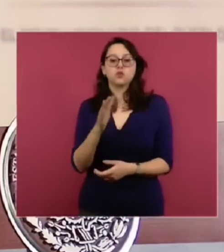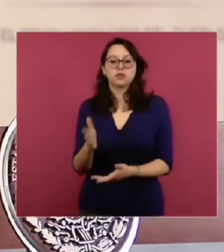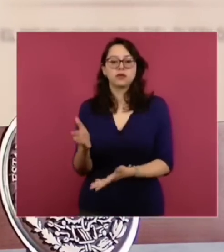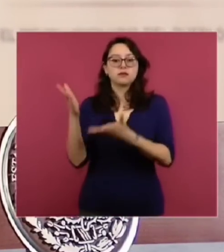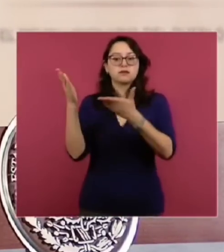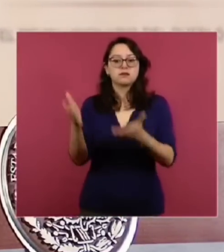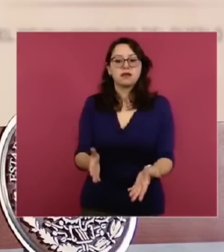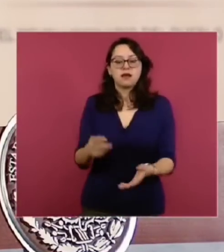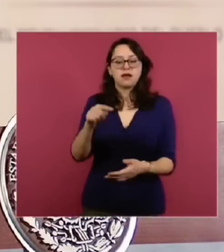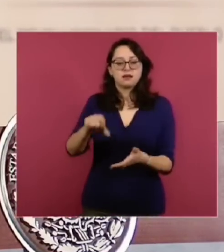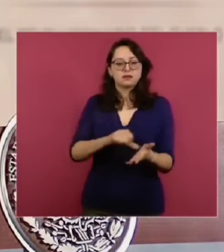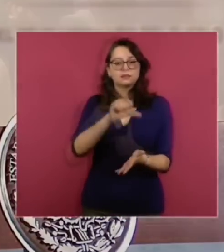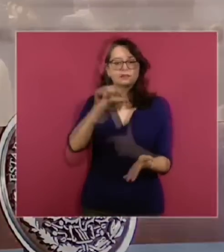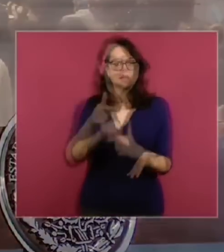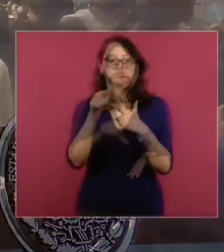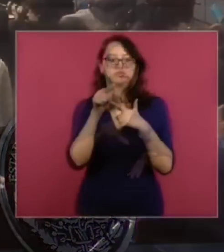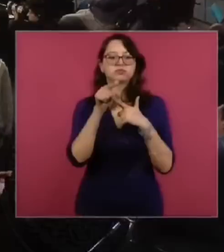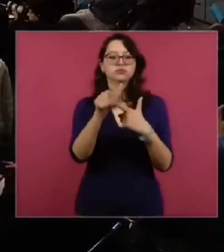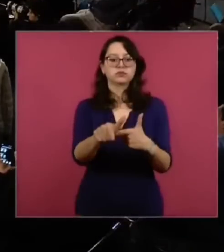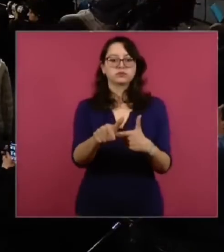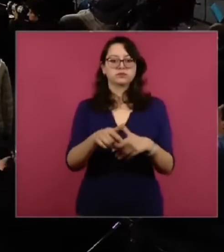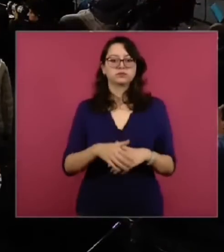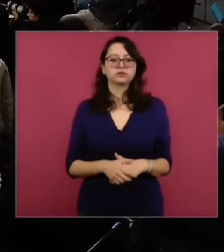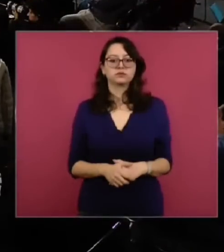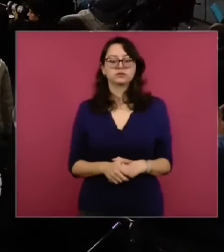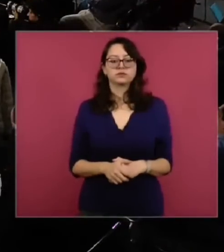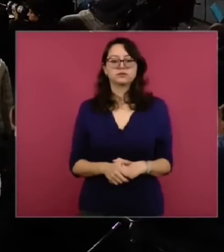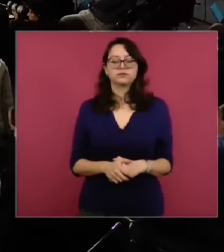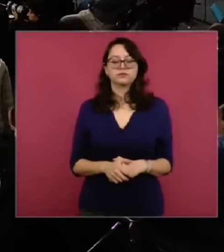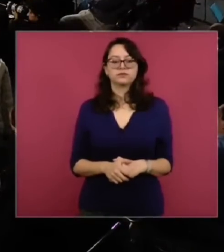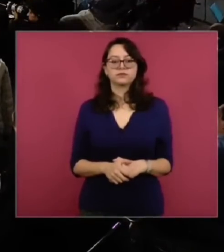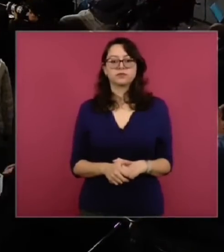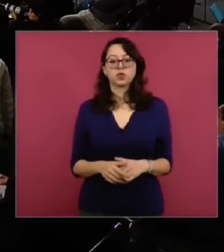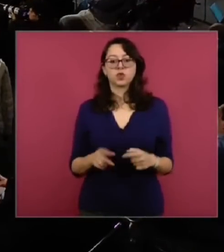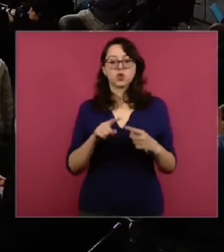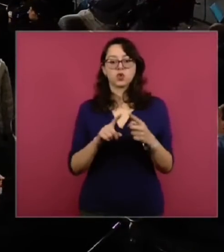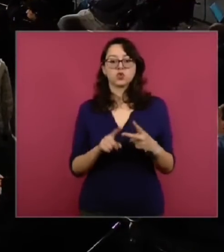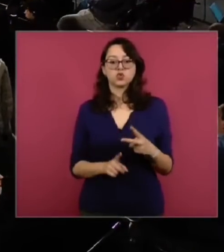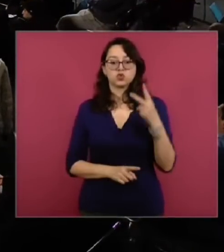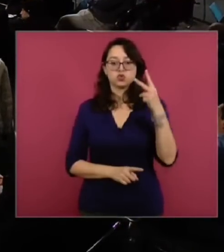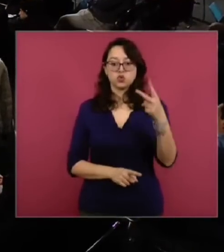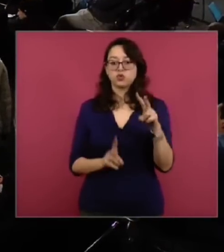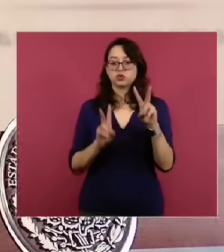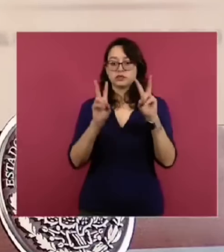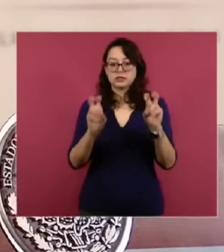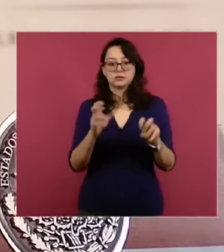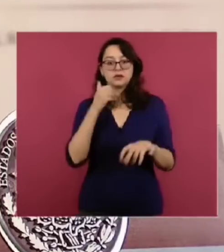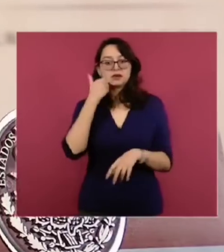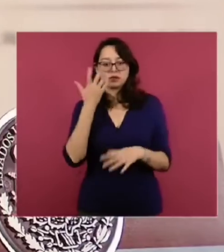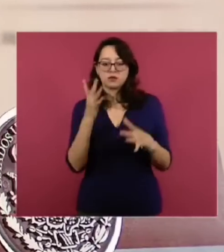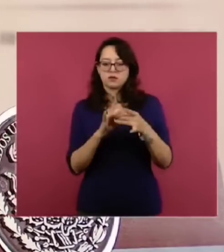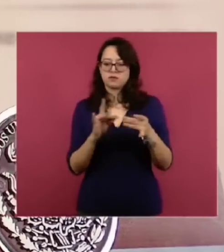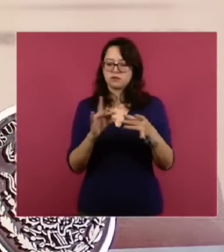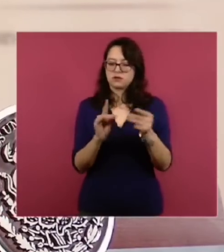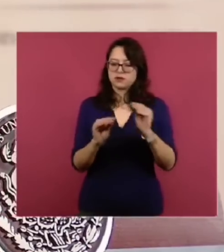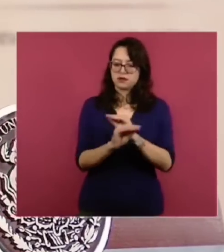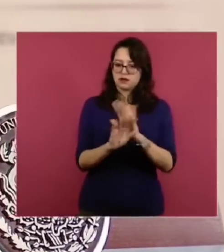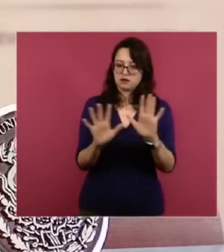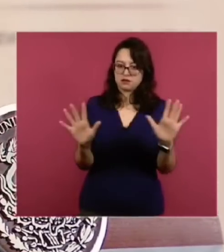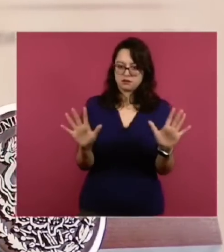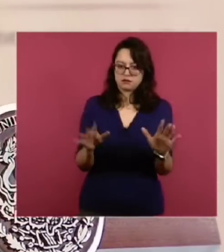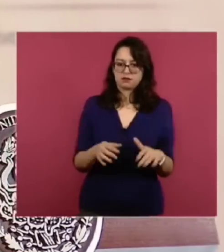el la reunión hay dos cosas que quiero también aclarar eh